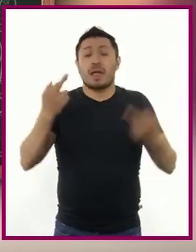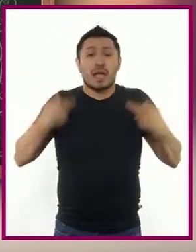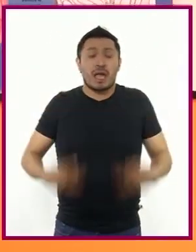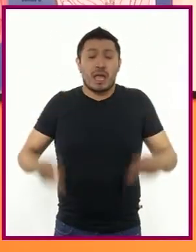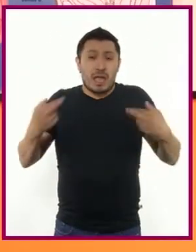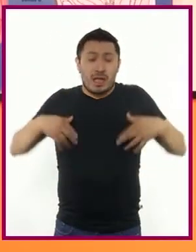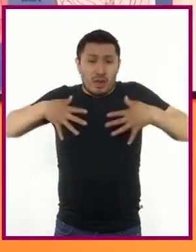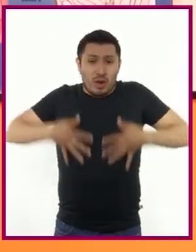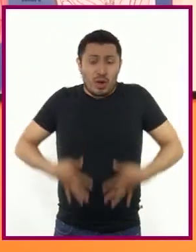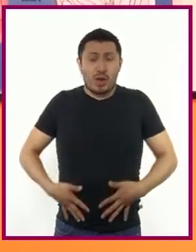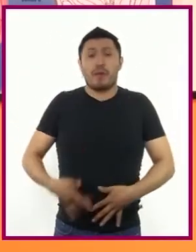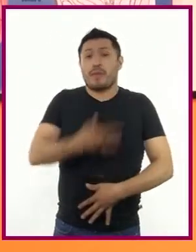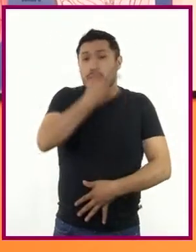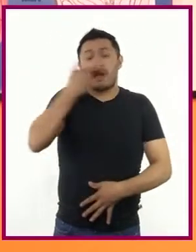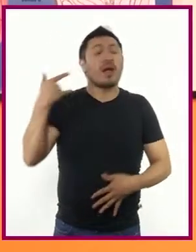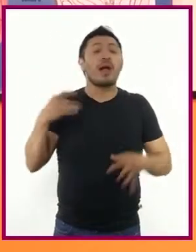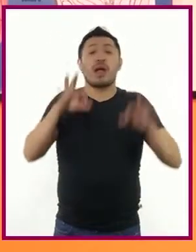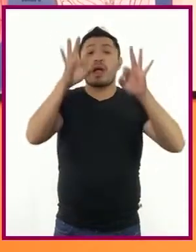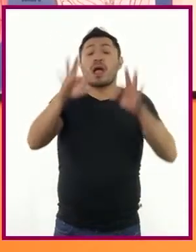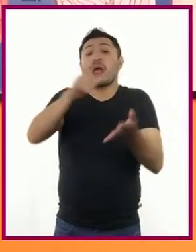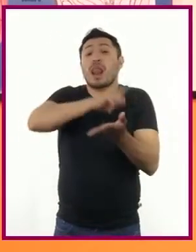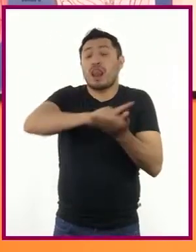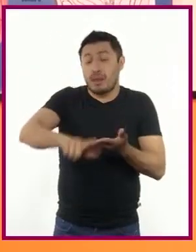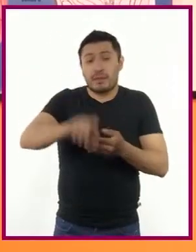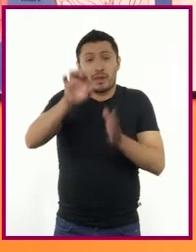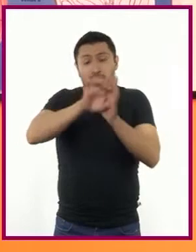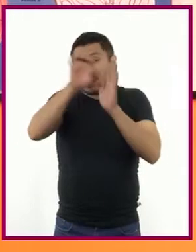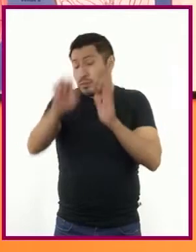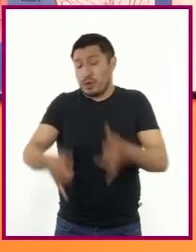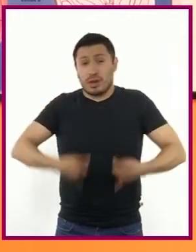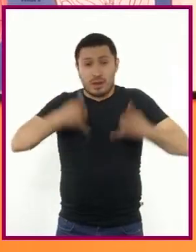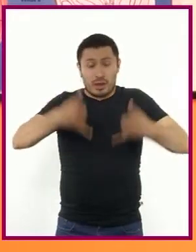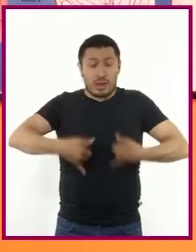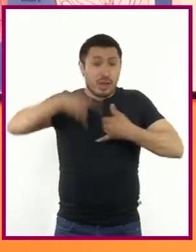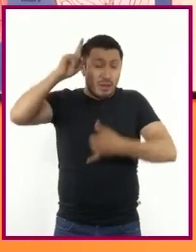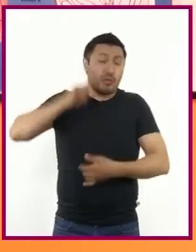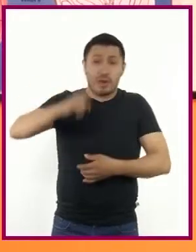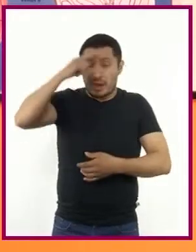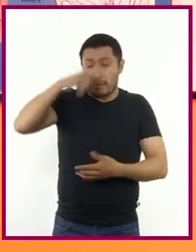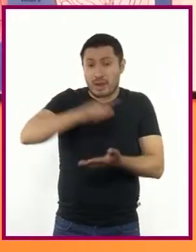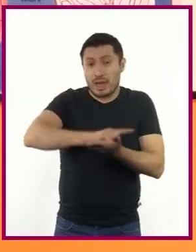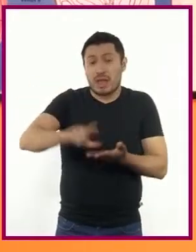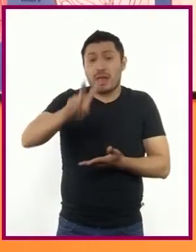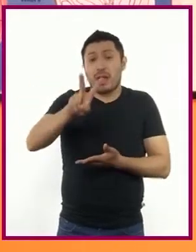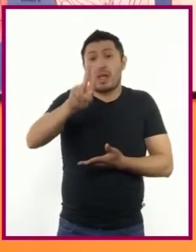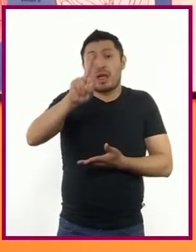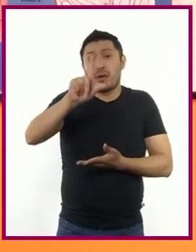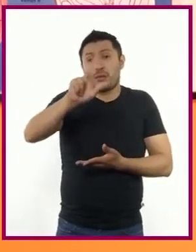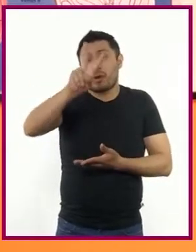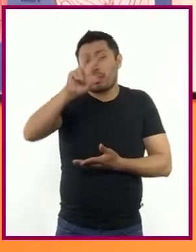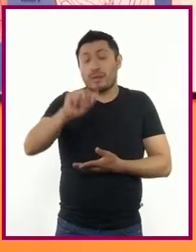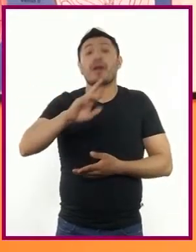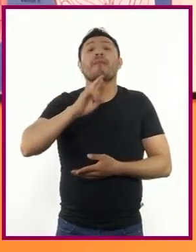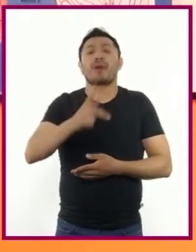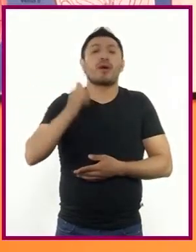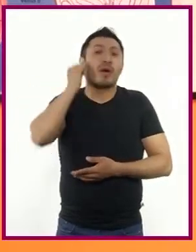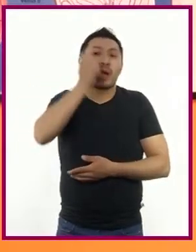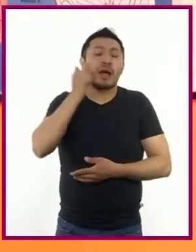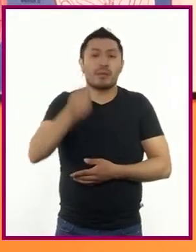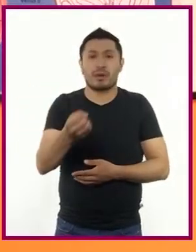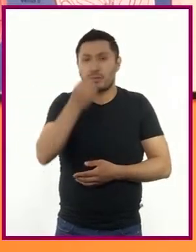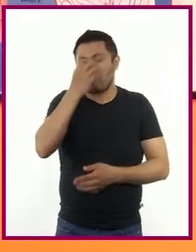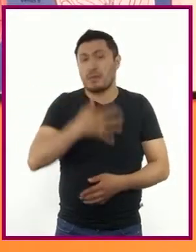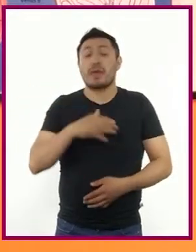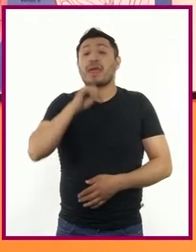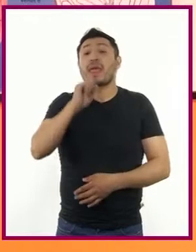limpia. En el caso de las adolescentes, para la higiene en la vulva es mejor usar jabón sin perfume o solo